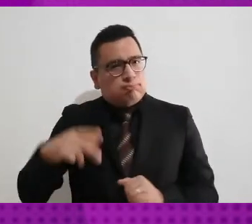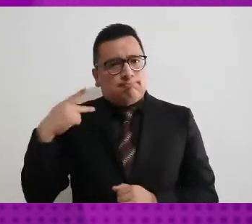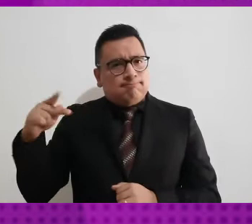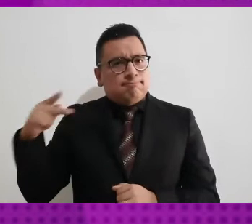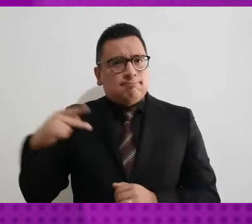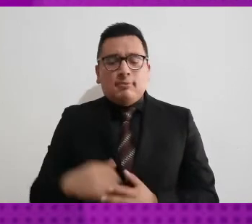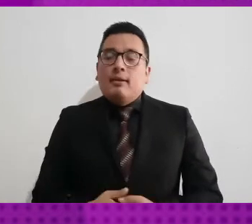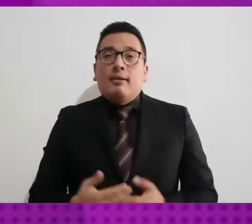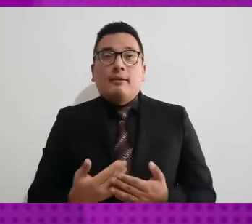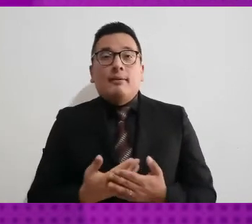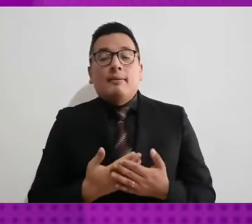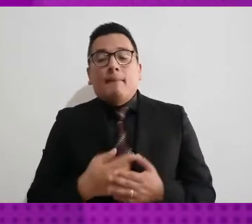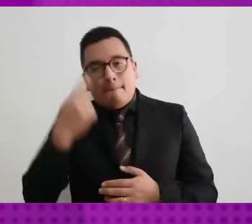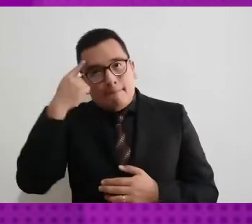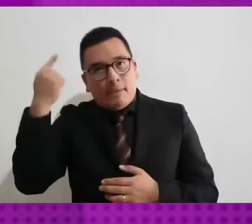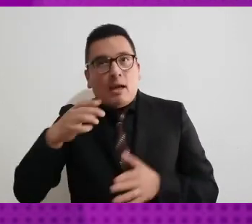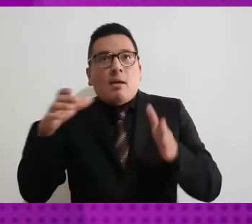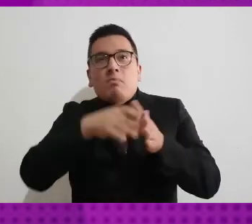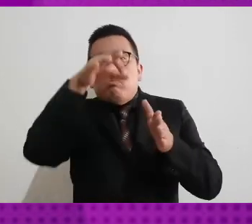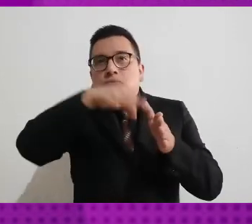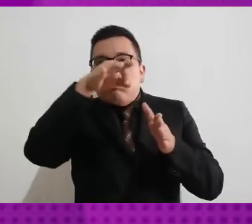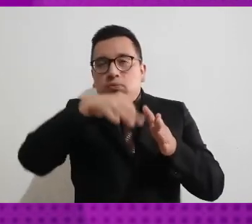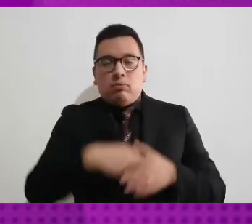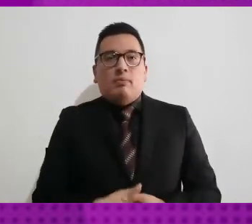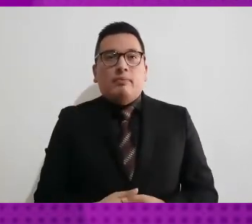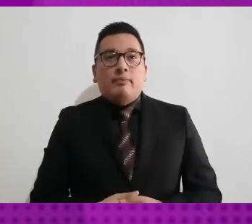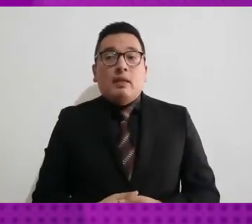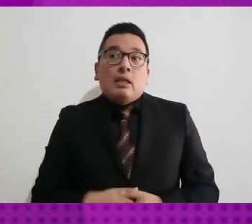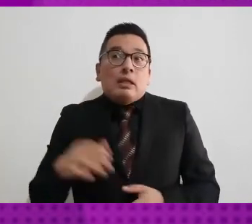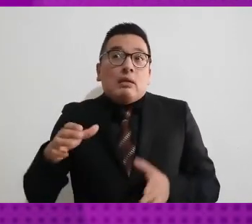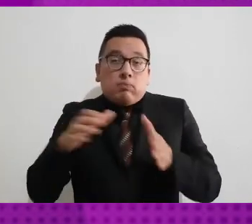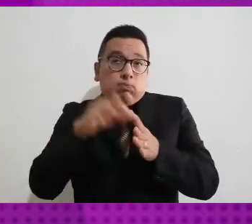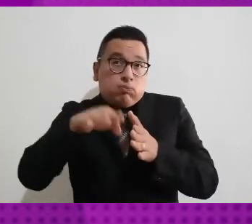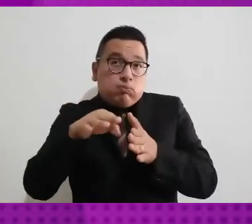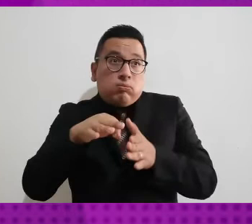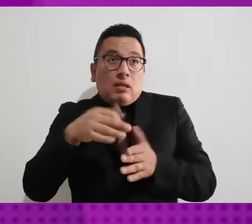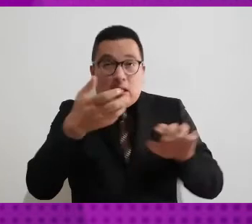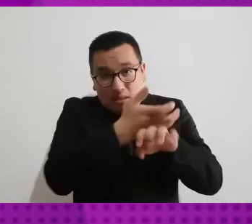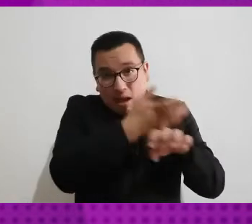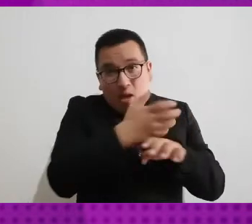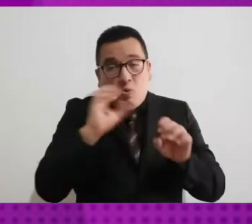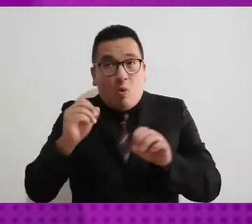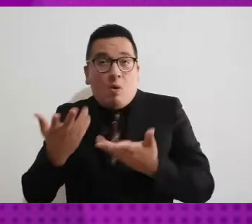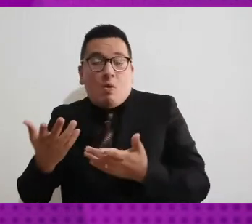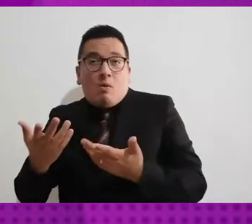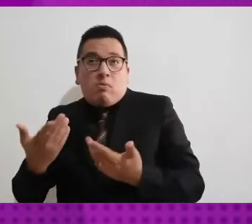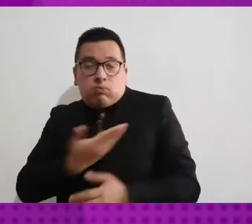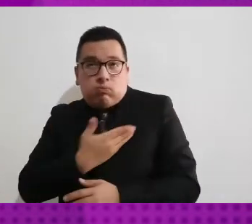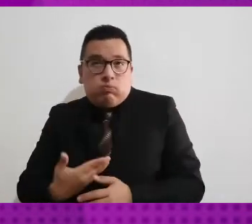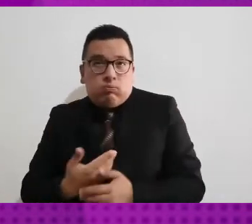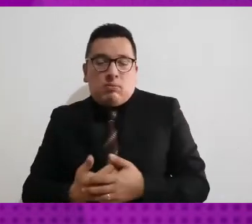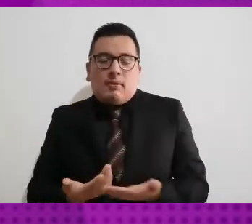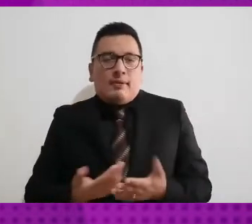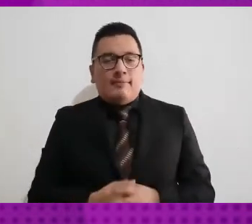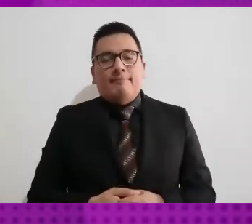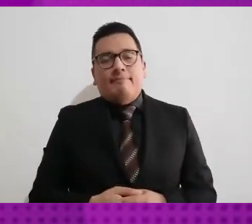facultades exclusivas ahora sobre las casillas. No importa si la elección es local o nacional. Ahora los calendarios